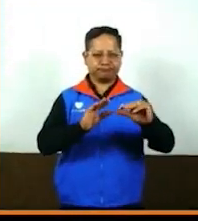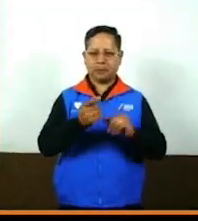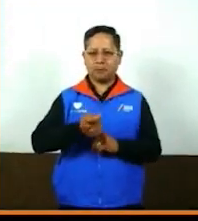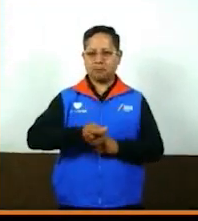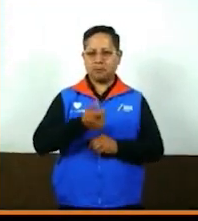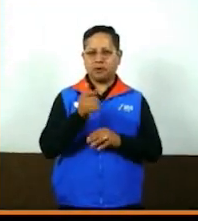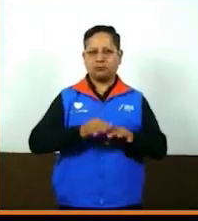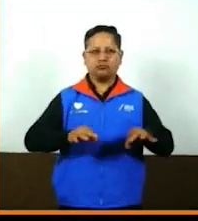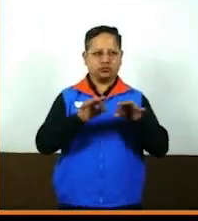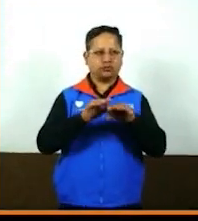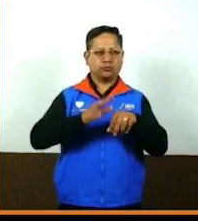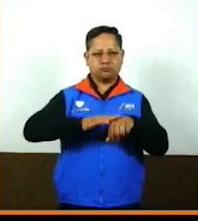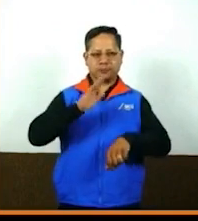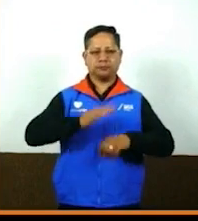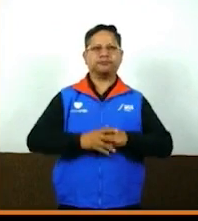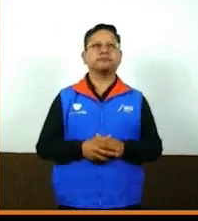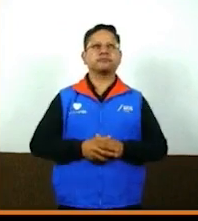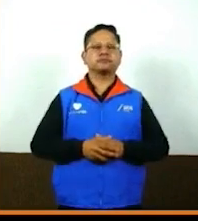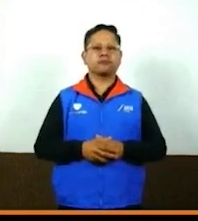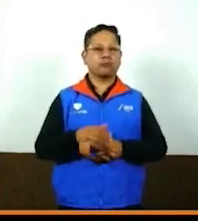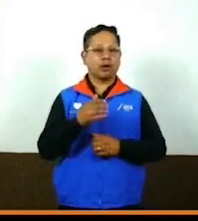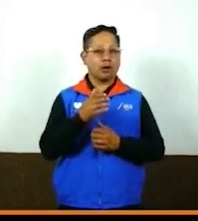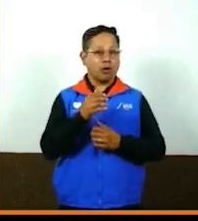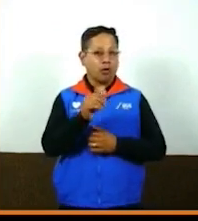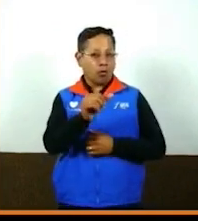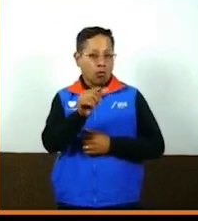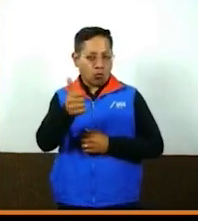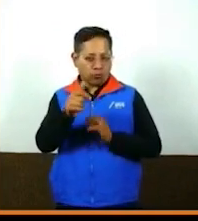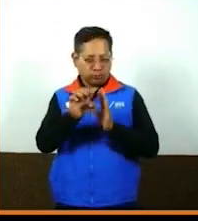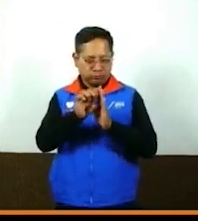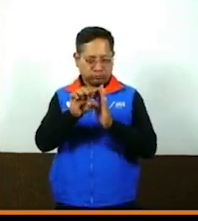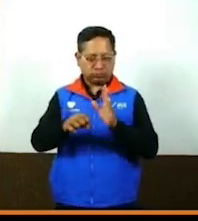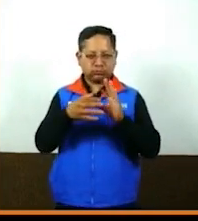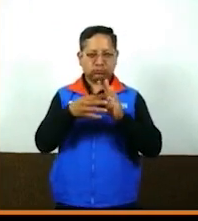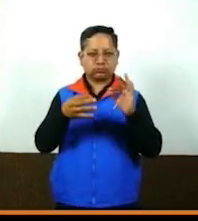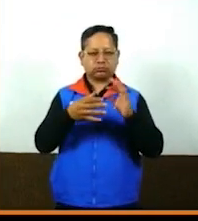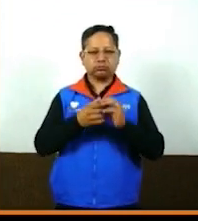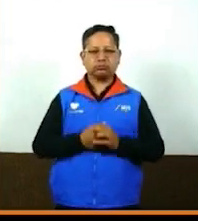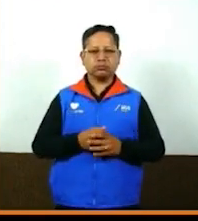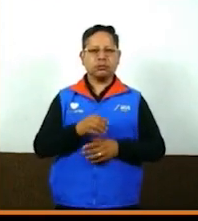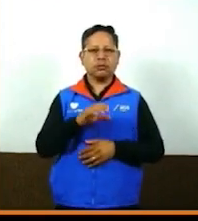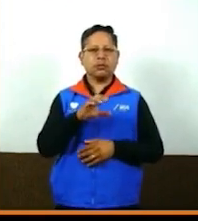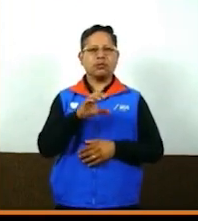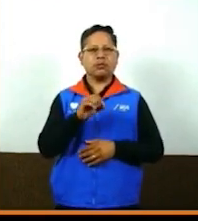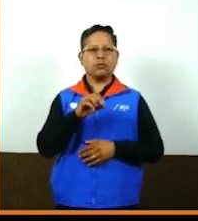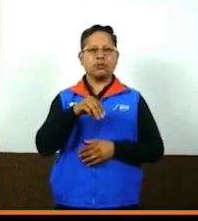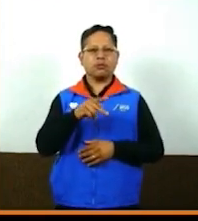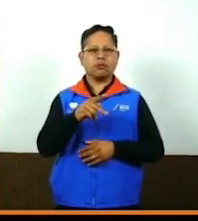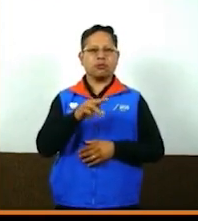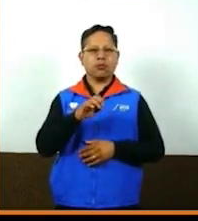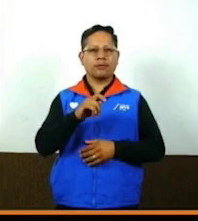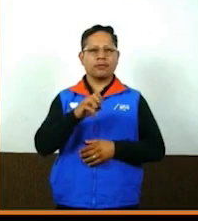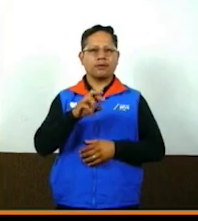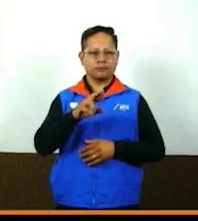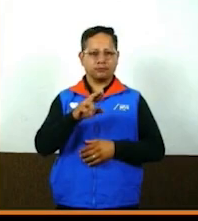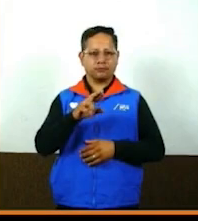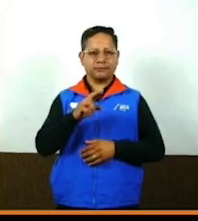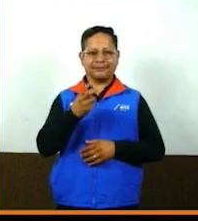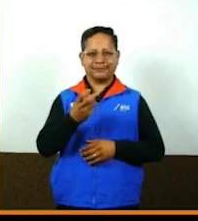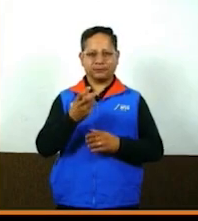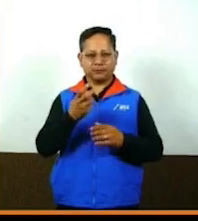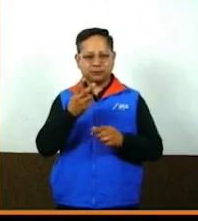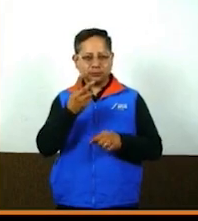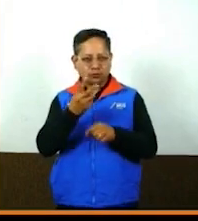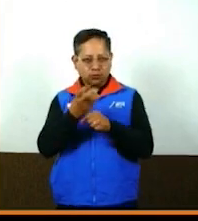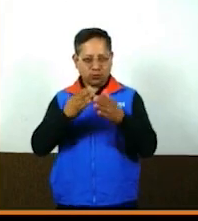ejemplo que me gustaría hablar es comprometer, que es un segundo pilar que está dentro de esta misma estrategia,